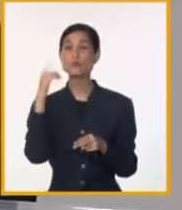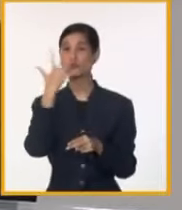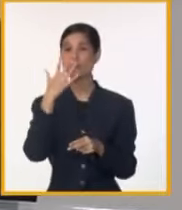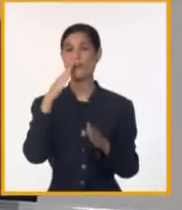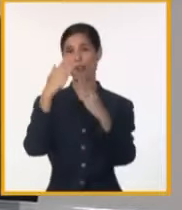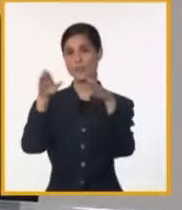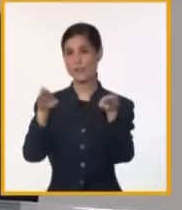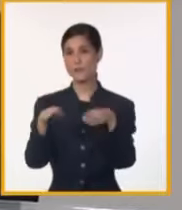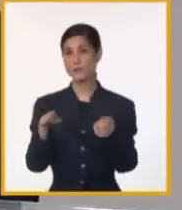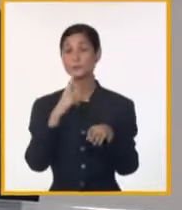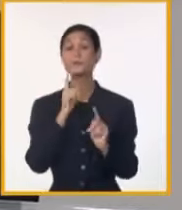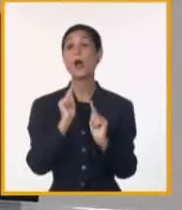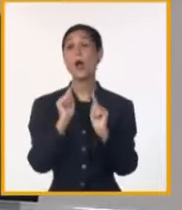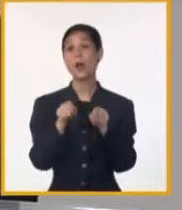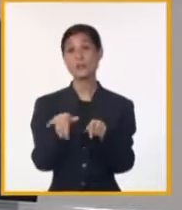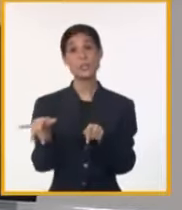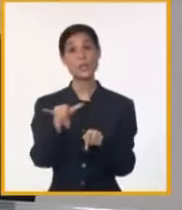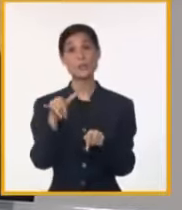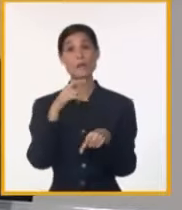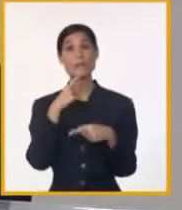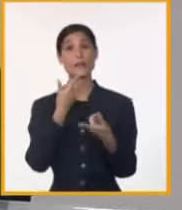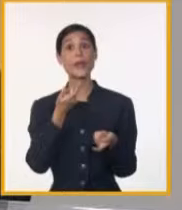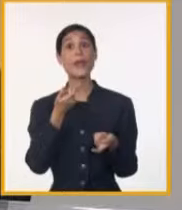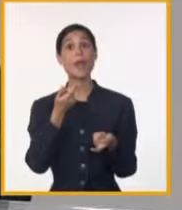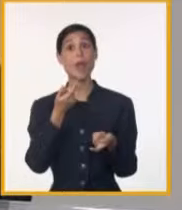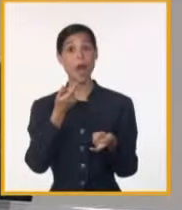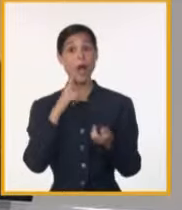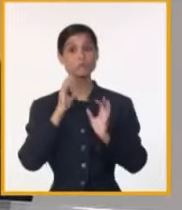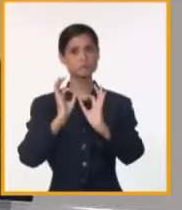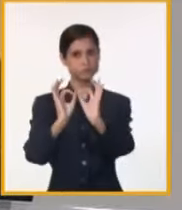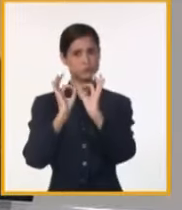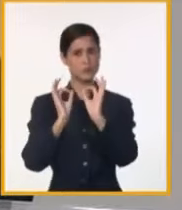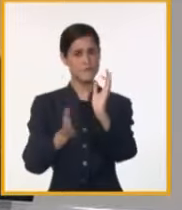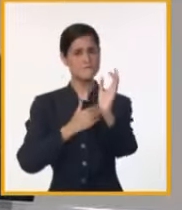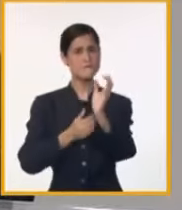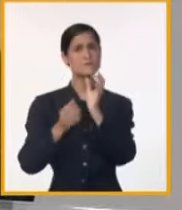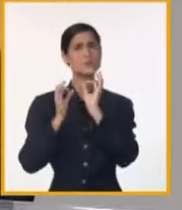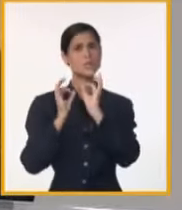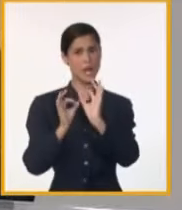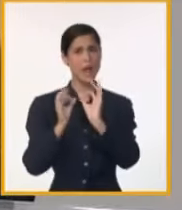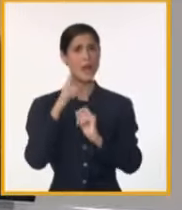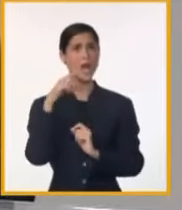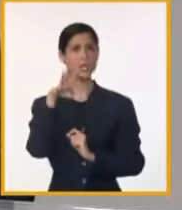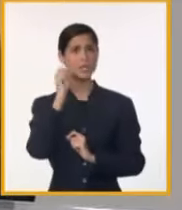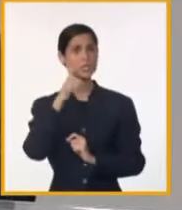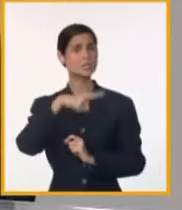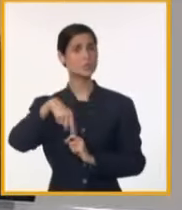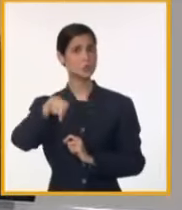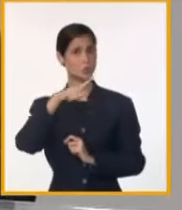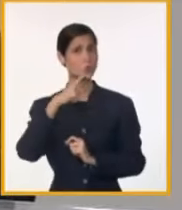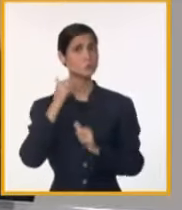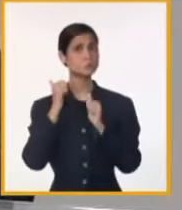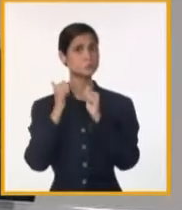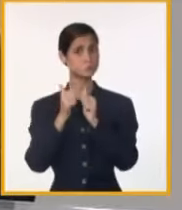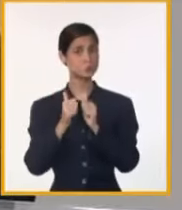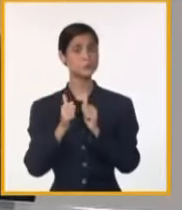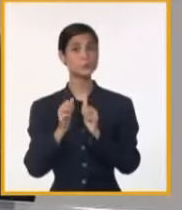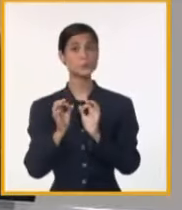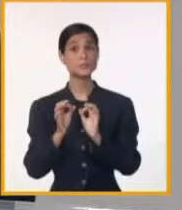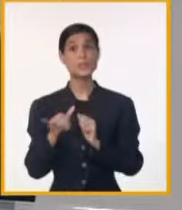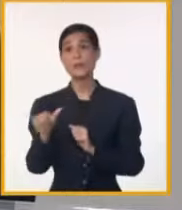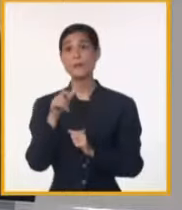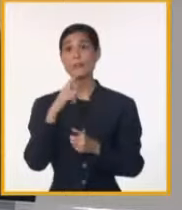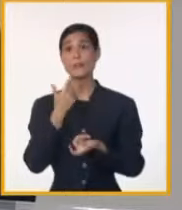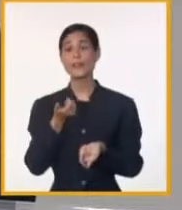pero que sí tienen una voluntad política muy definida y no por gusto se le denomina eje de la resistencia que articula